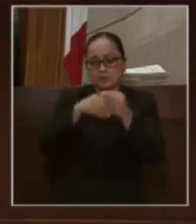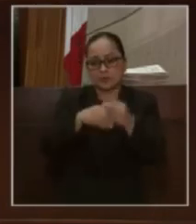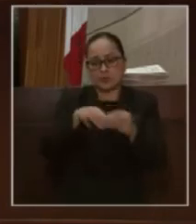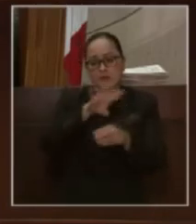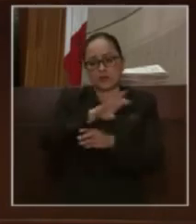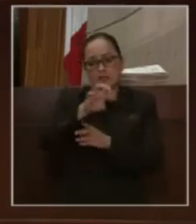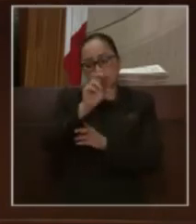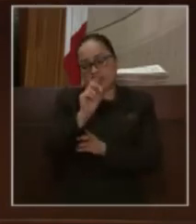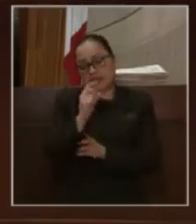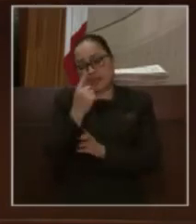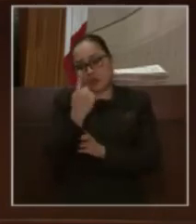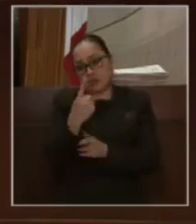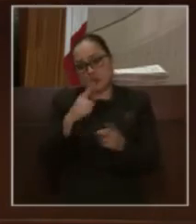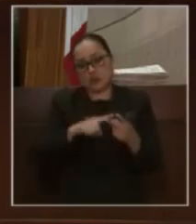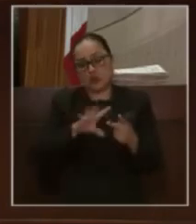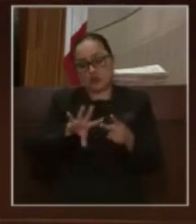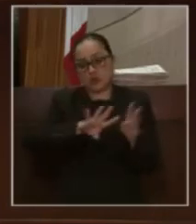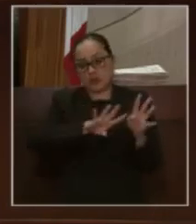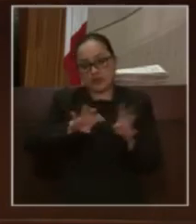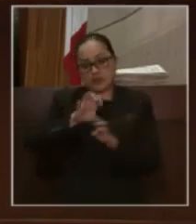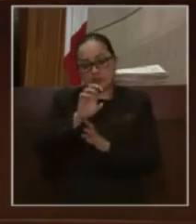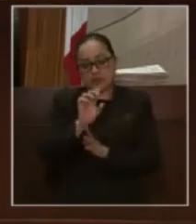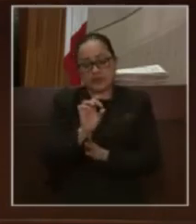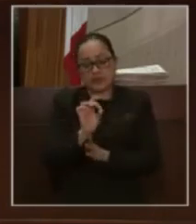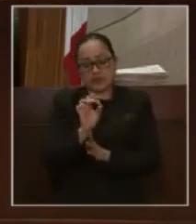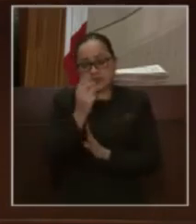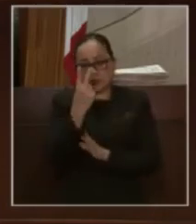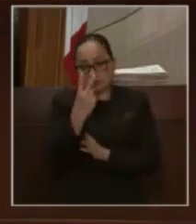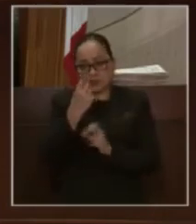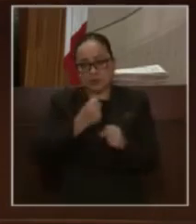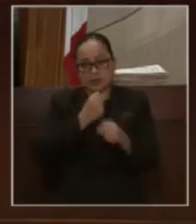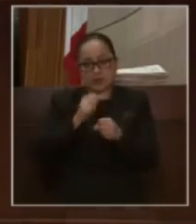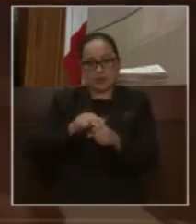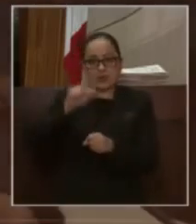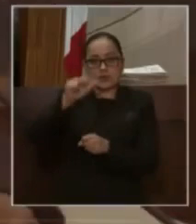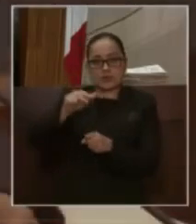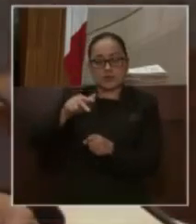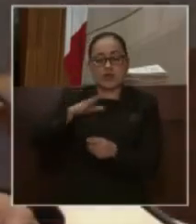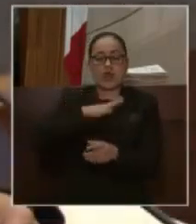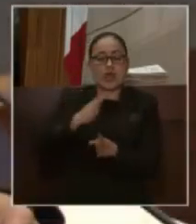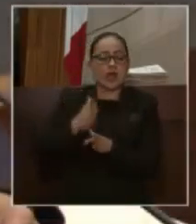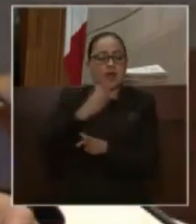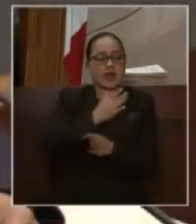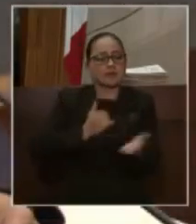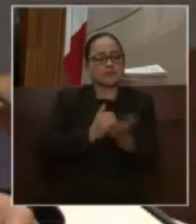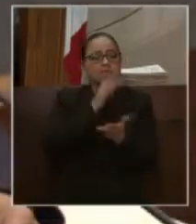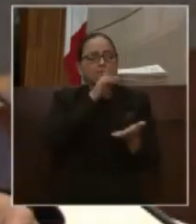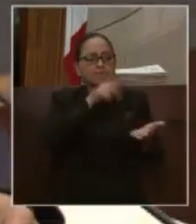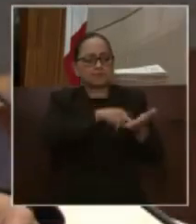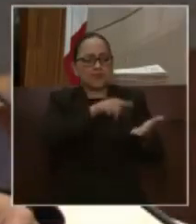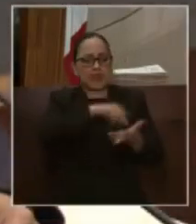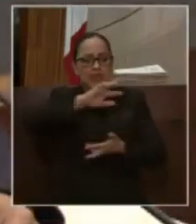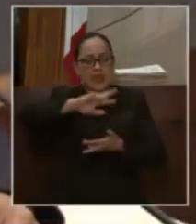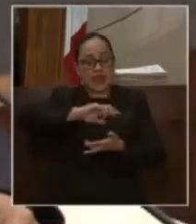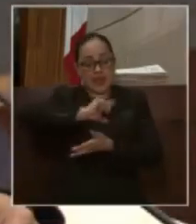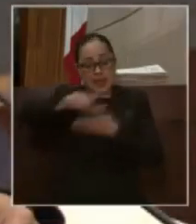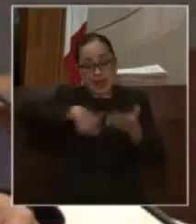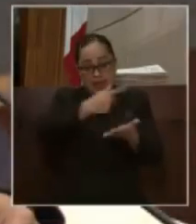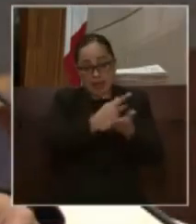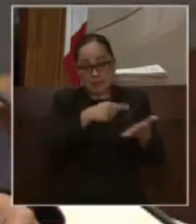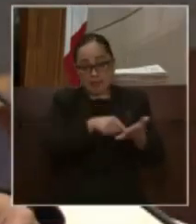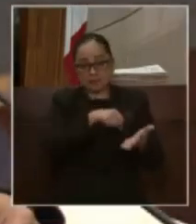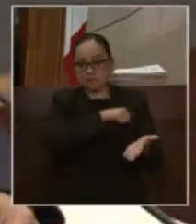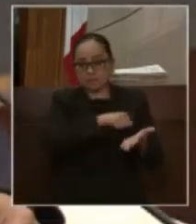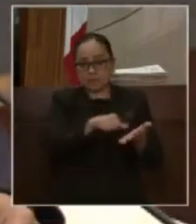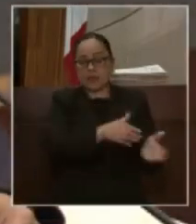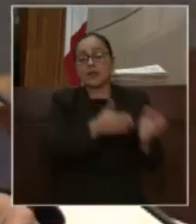acumulados 931 y 932 de este año, donde se impugna la sentencia de la Sala Regional Jalapa que revocó la resolución